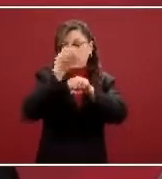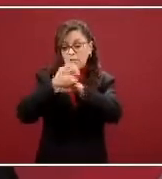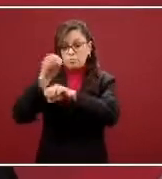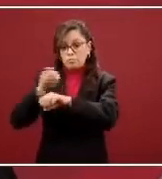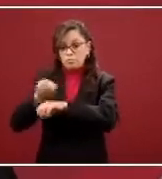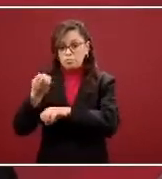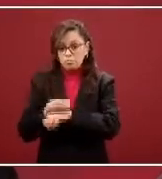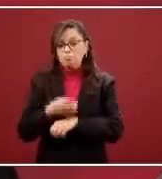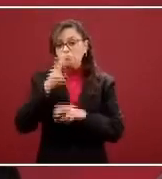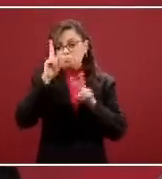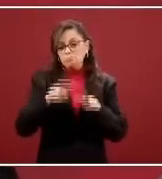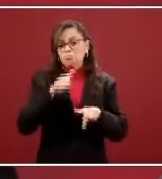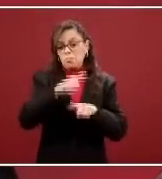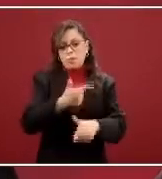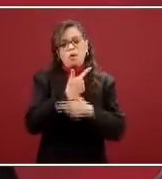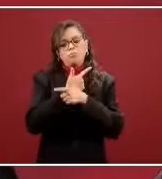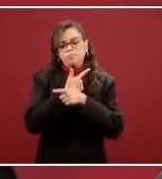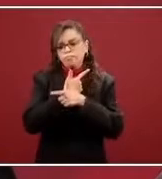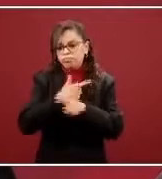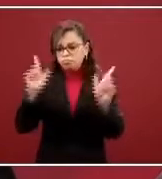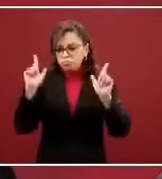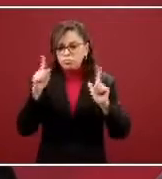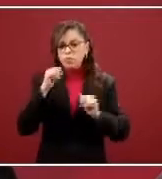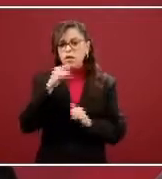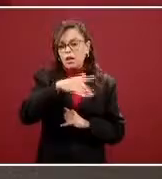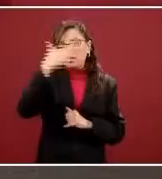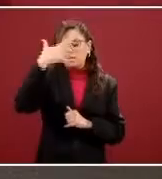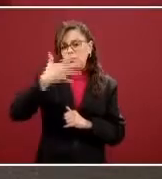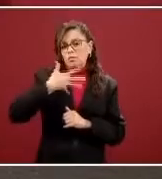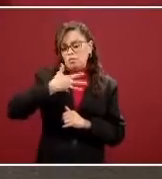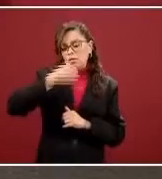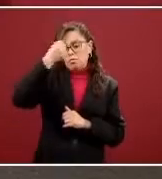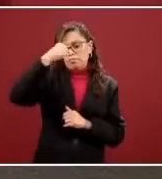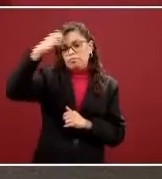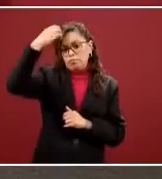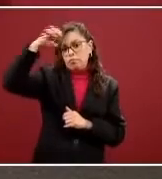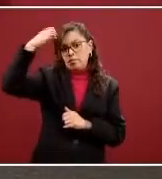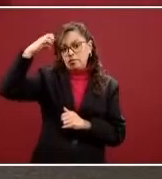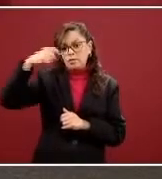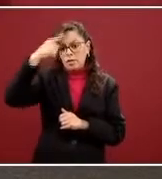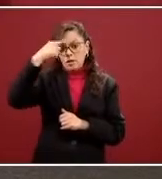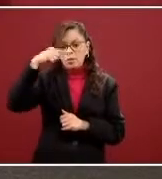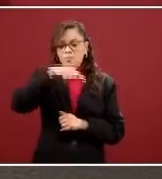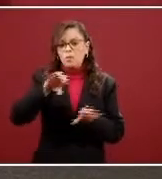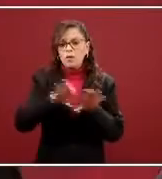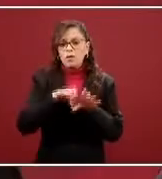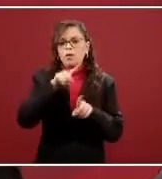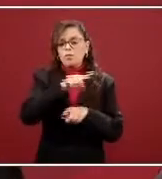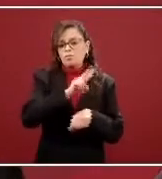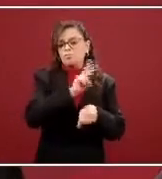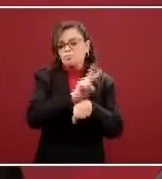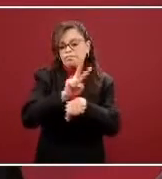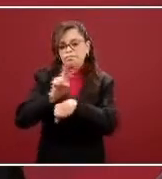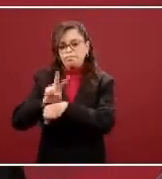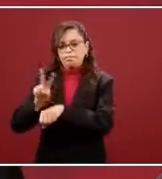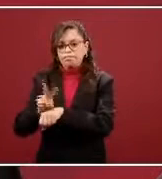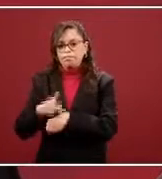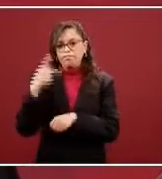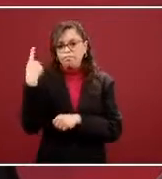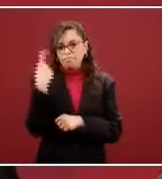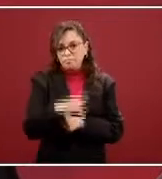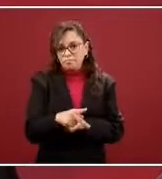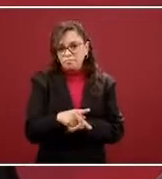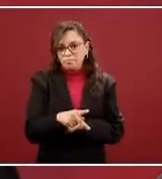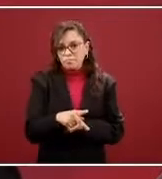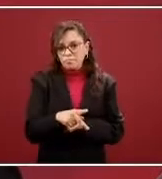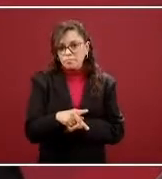la libertad y tienen toda la competencia técnica, además, de confiar en su Sistema Nacional de Vigilancia Epidemiológica y en los resultados